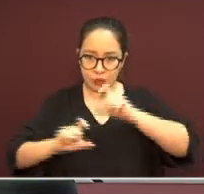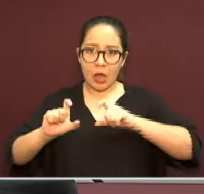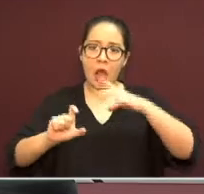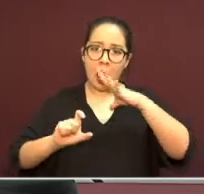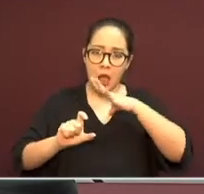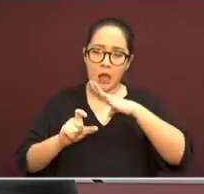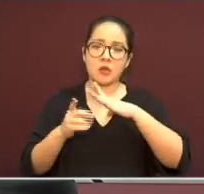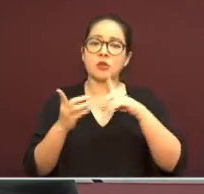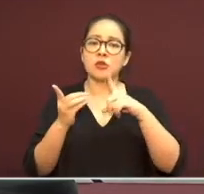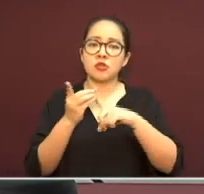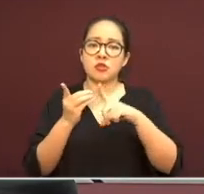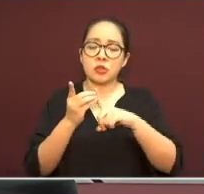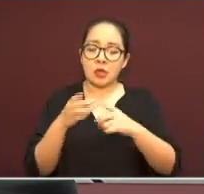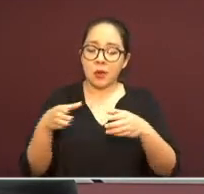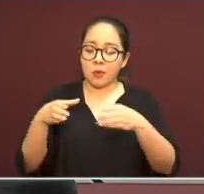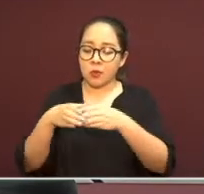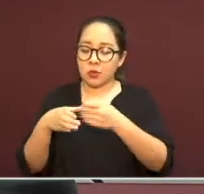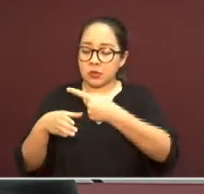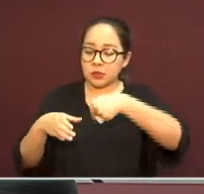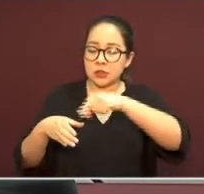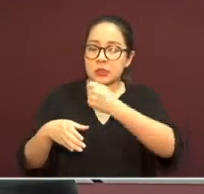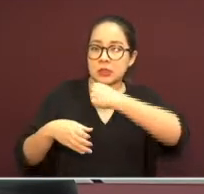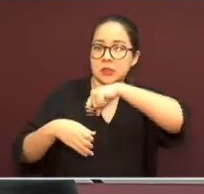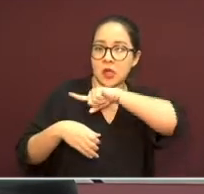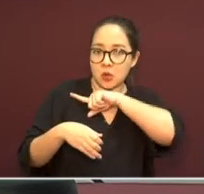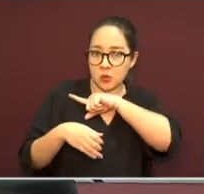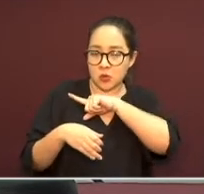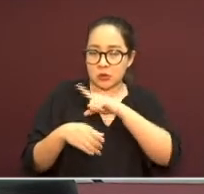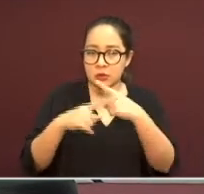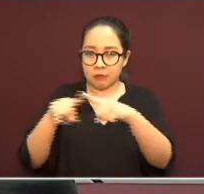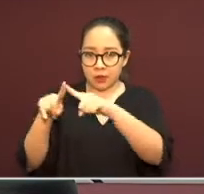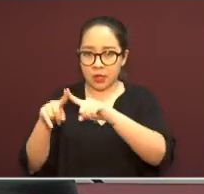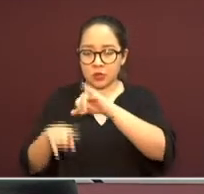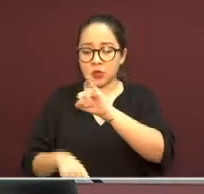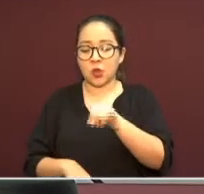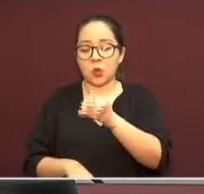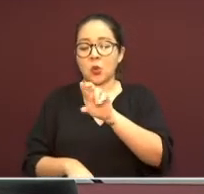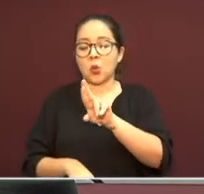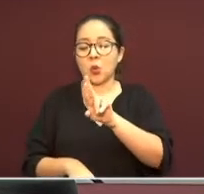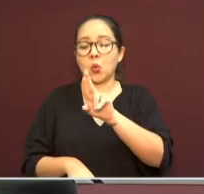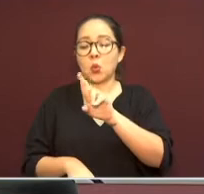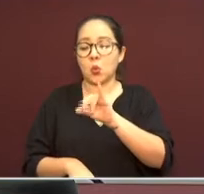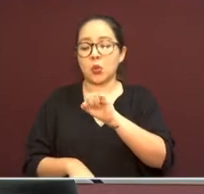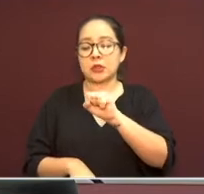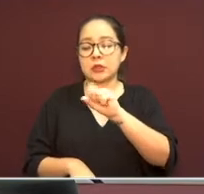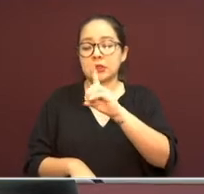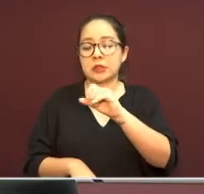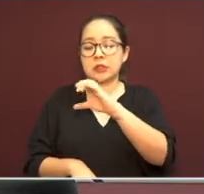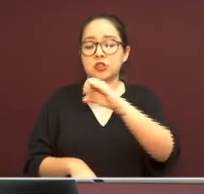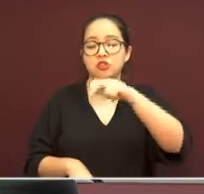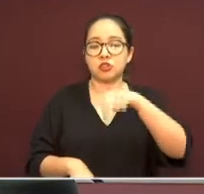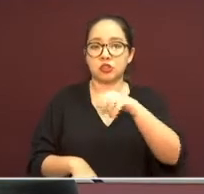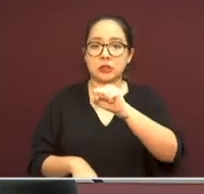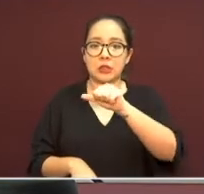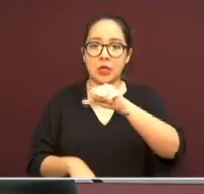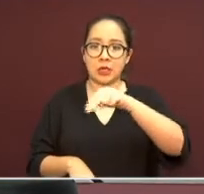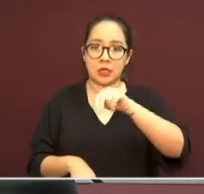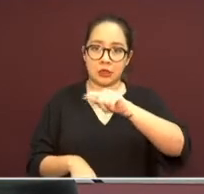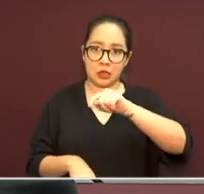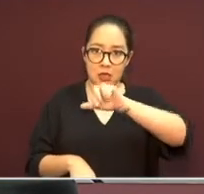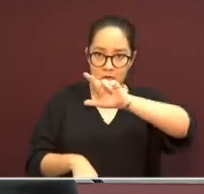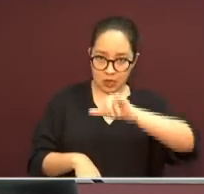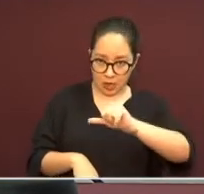salud y jurisdicciones sanitarias vean ustedes esta campaña de vacunación cumplirá con los